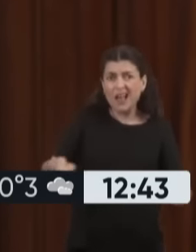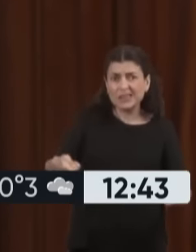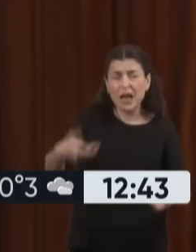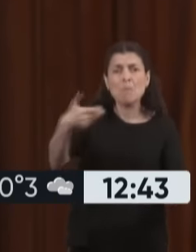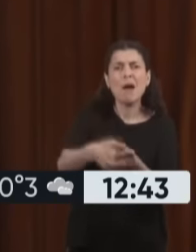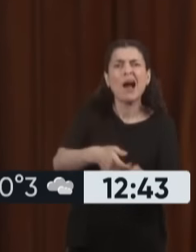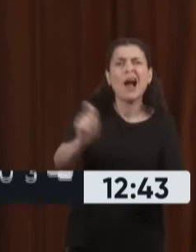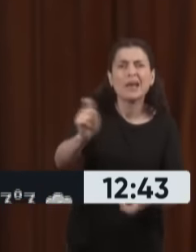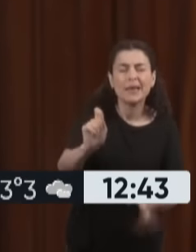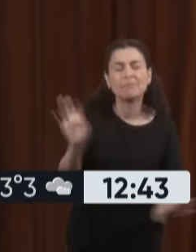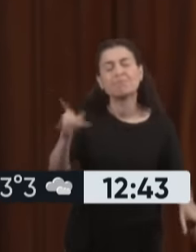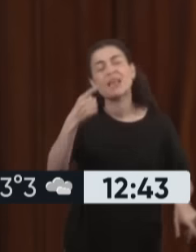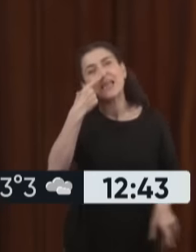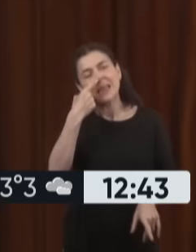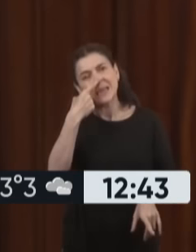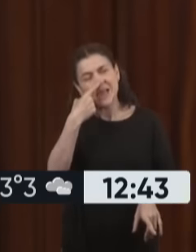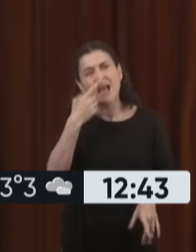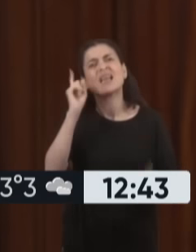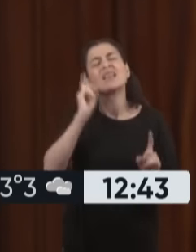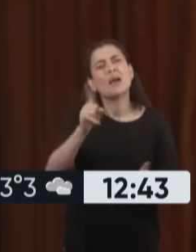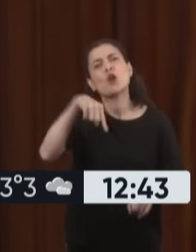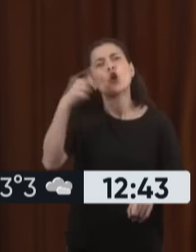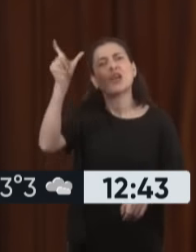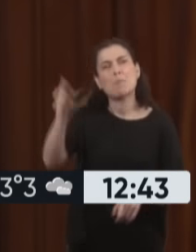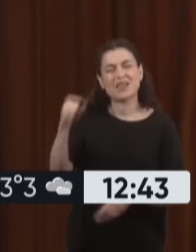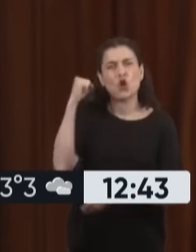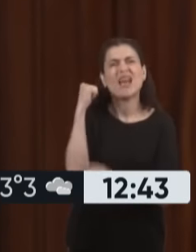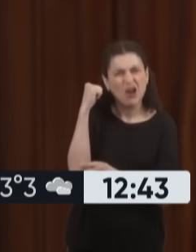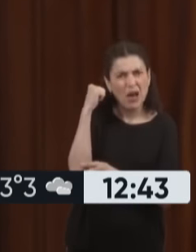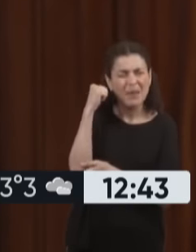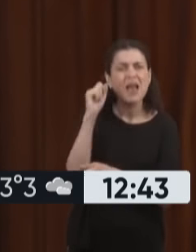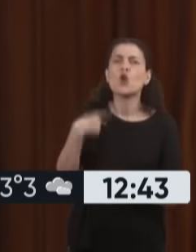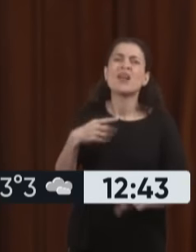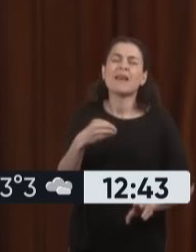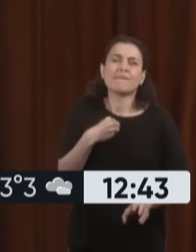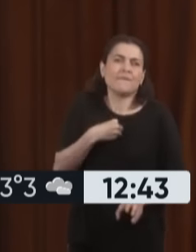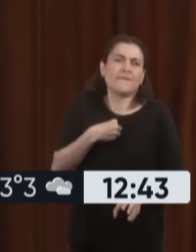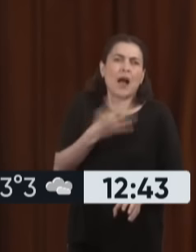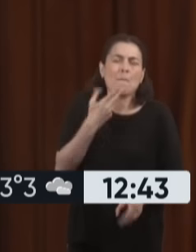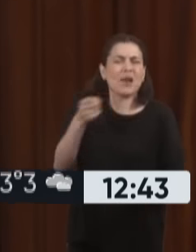esta es interesante. Ahí voy a citar a un economista que no me resulta simpático,